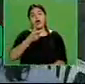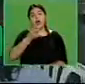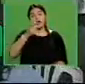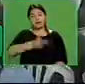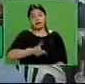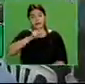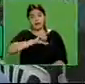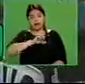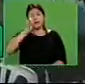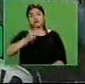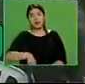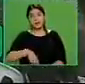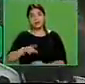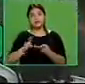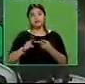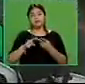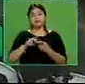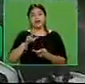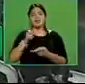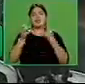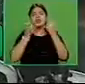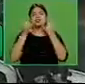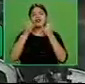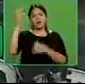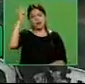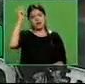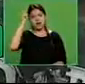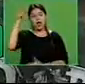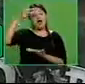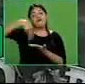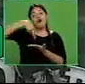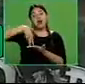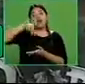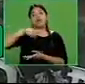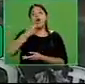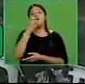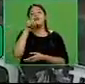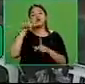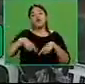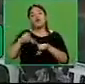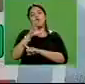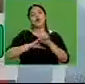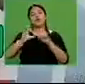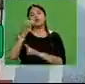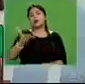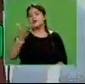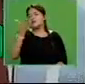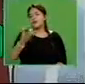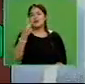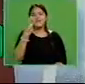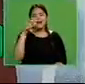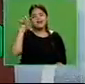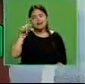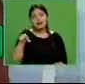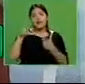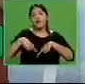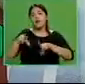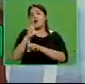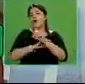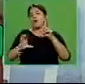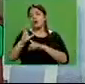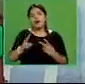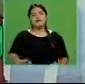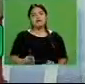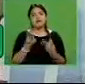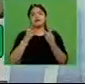piaroa. Después estaban bailando joropo aquí. Hace falta un centro cultural importante, hace falta un centro por